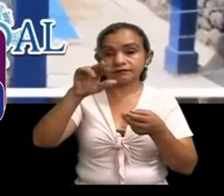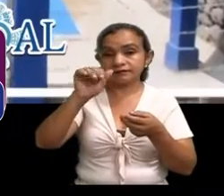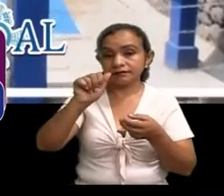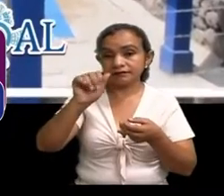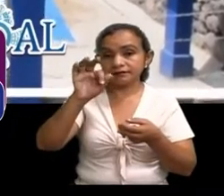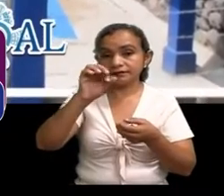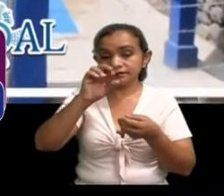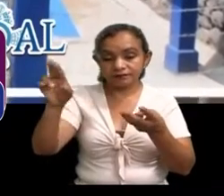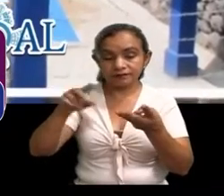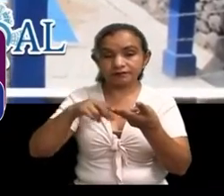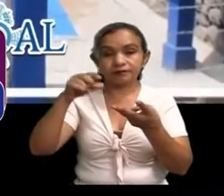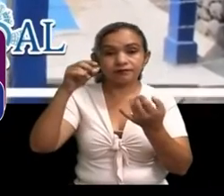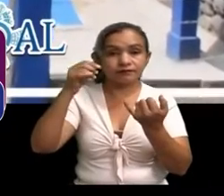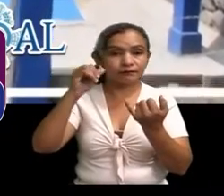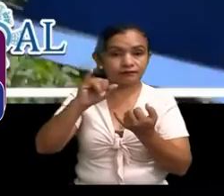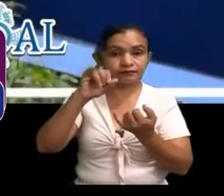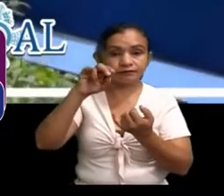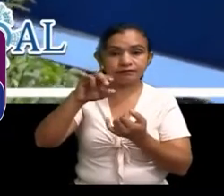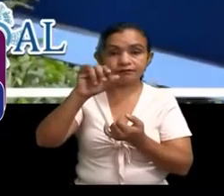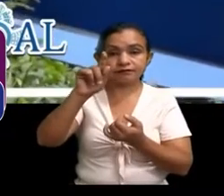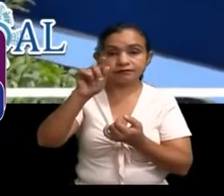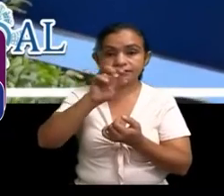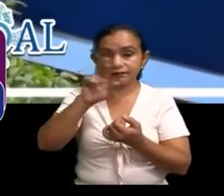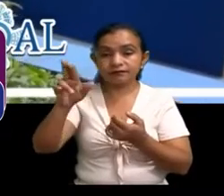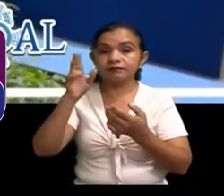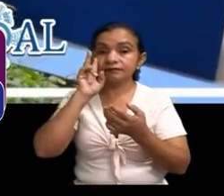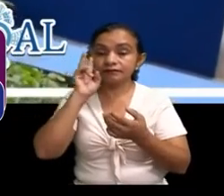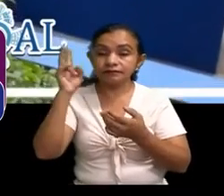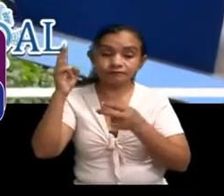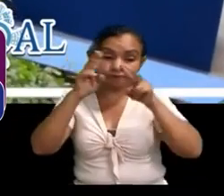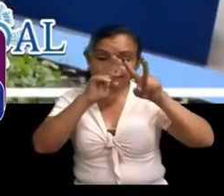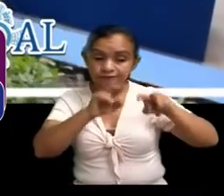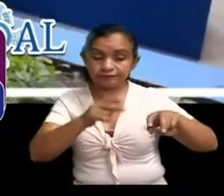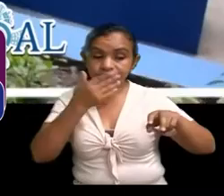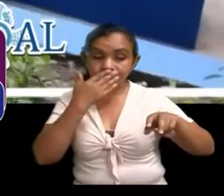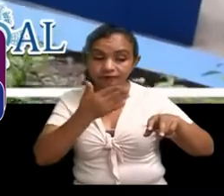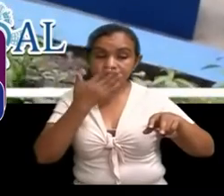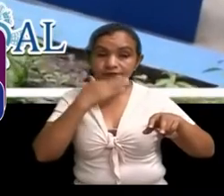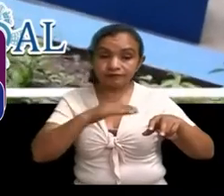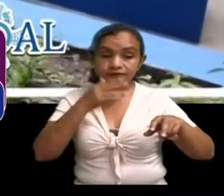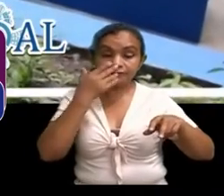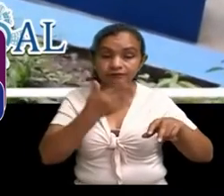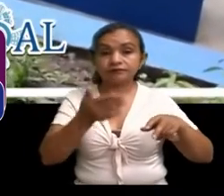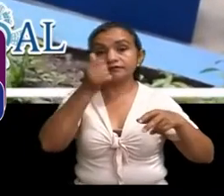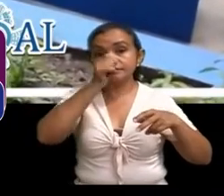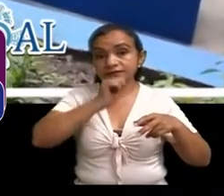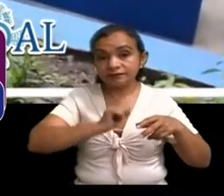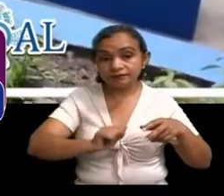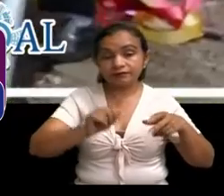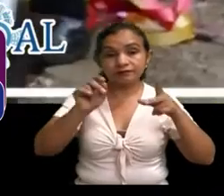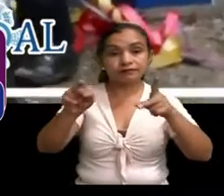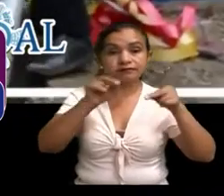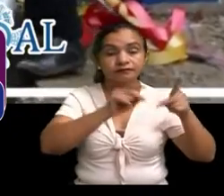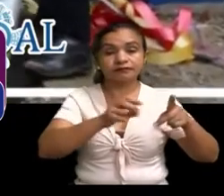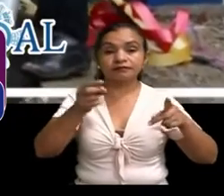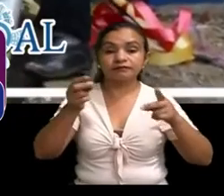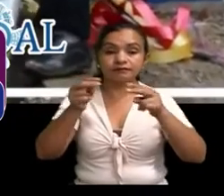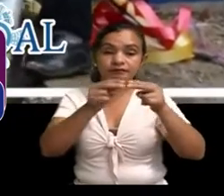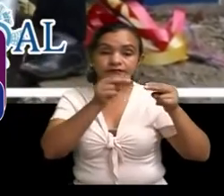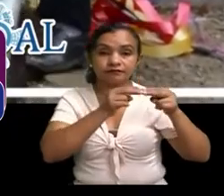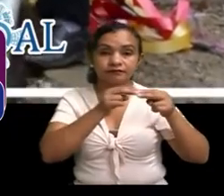están observando el tema de la calidad del agua que se suministra a la gente. Pero también coordinaciones con el Ministerio de Educación,